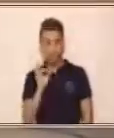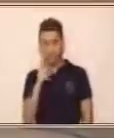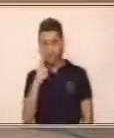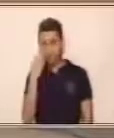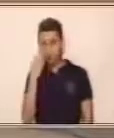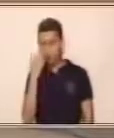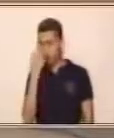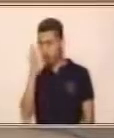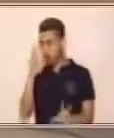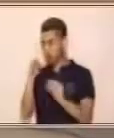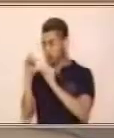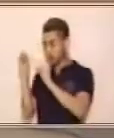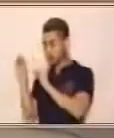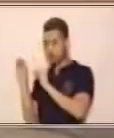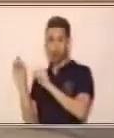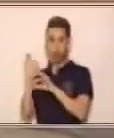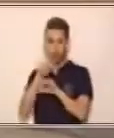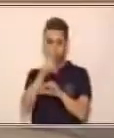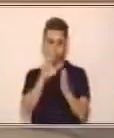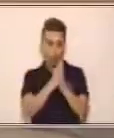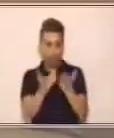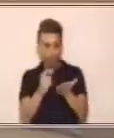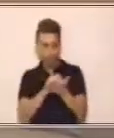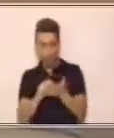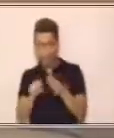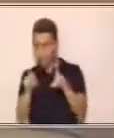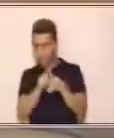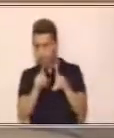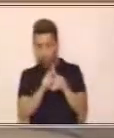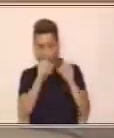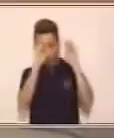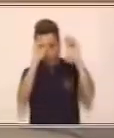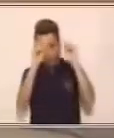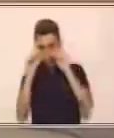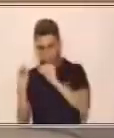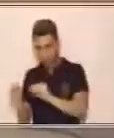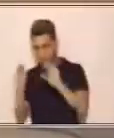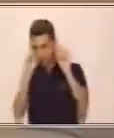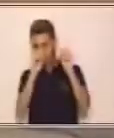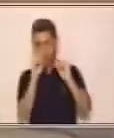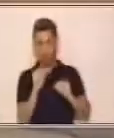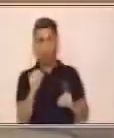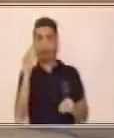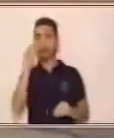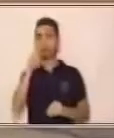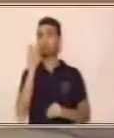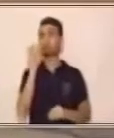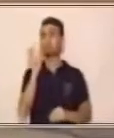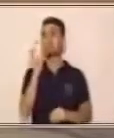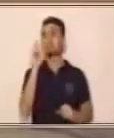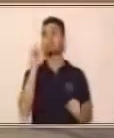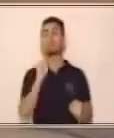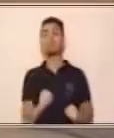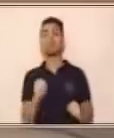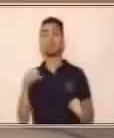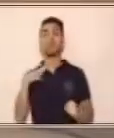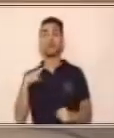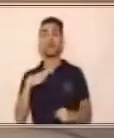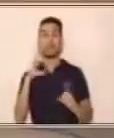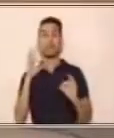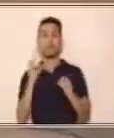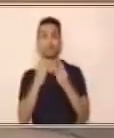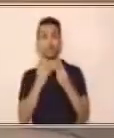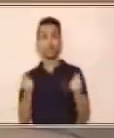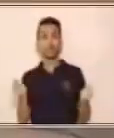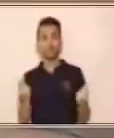donde los vamos a trabajar de la misma manera. Eso es bien importante. A partir de ahí es donde vamos a tratar de